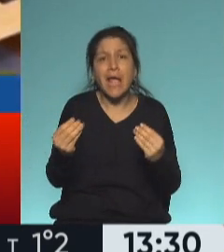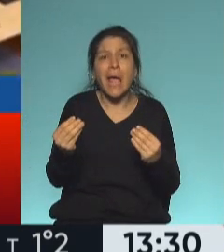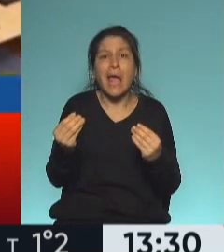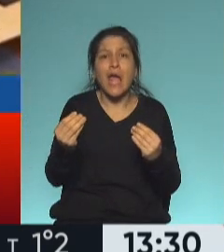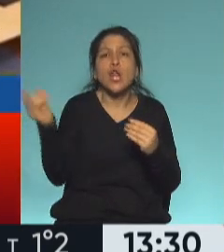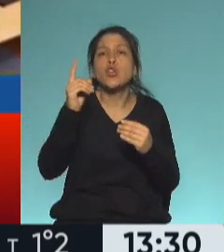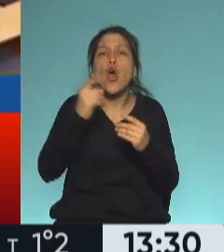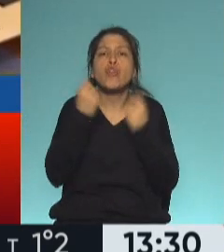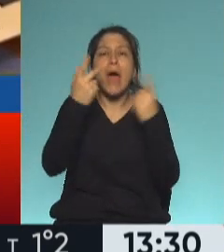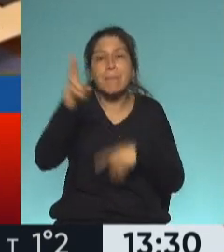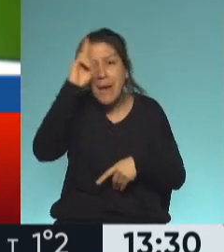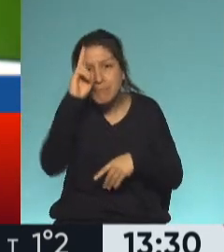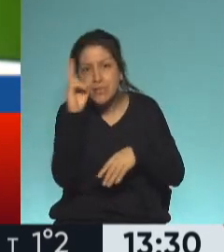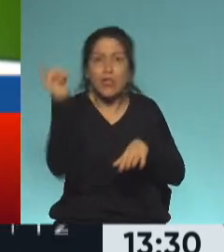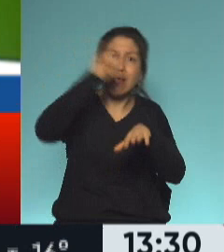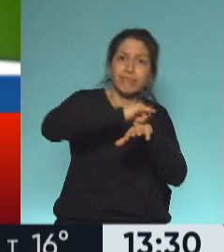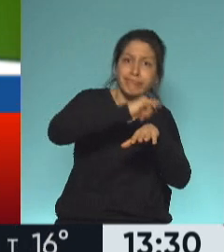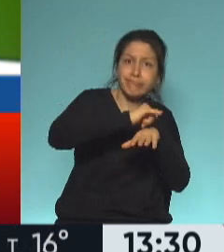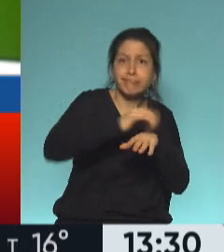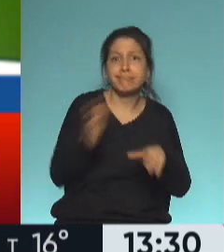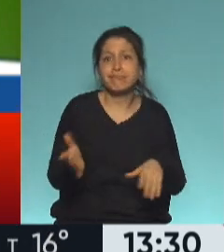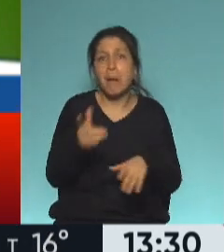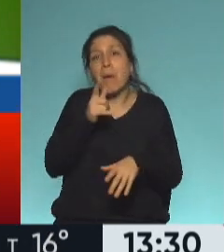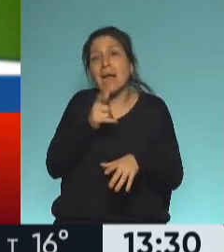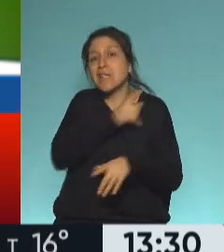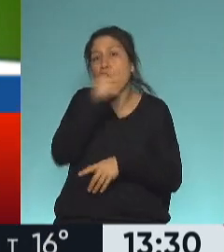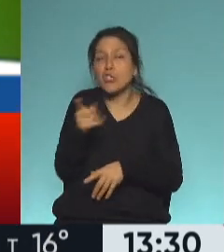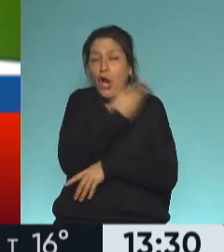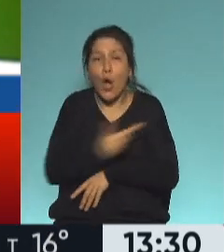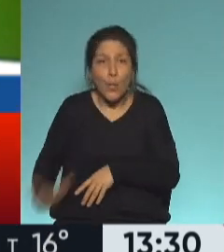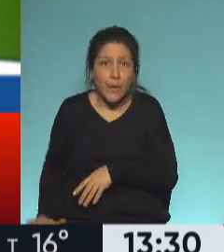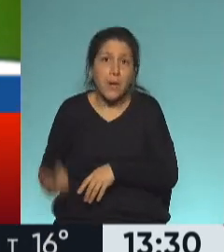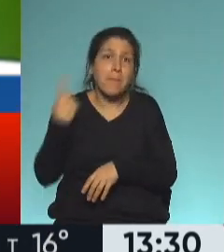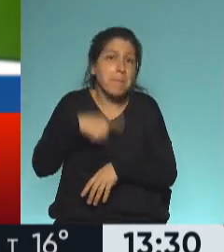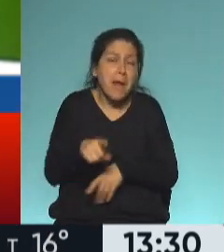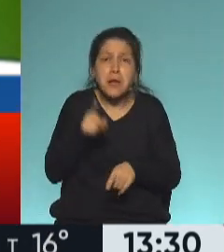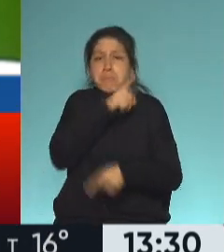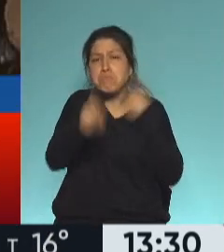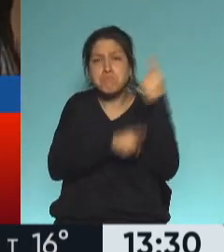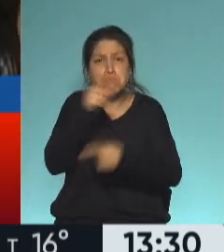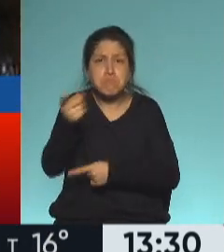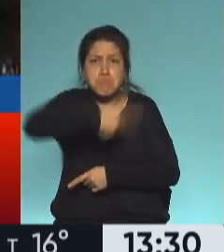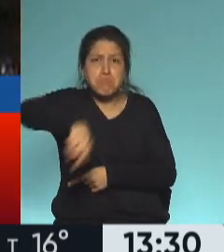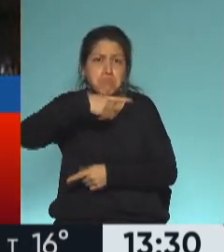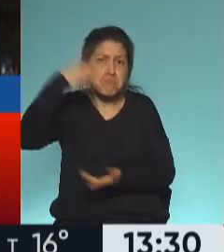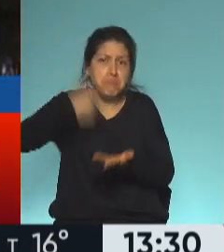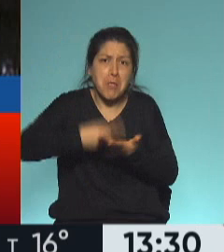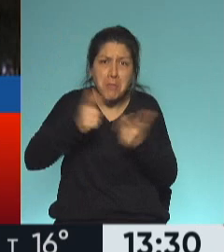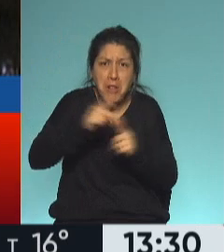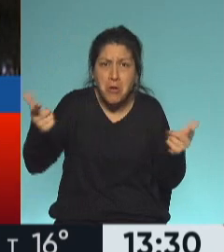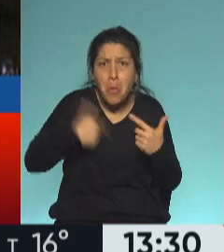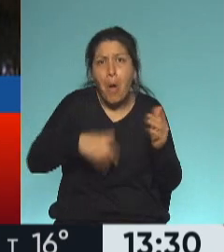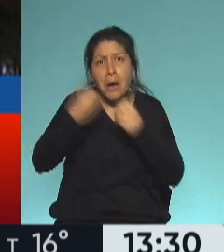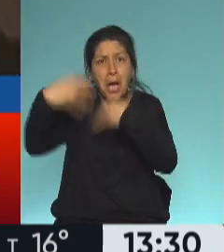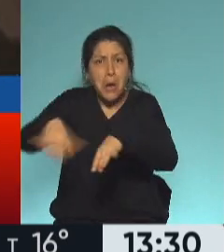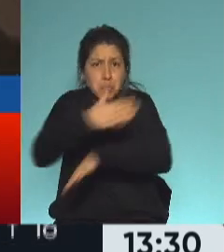Soviética profundizan el aislamiento de Lukashenko, pero las presiones no parecen ser determinantes de su eventual salida del